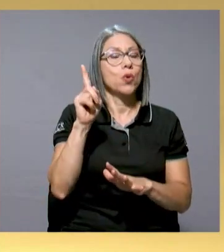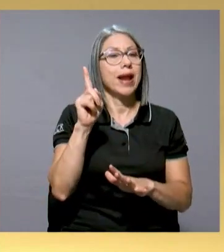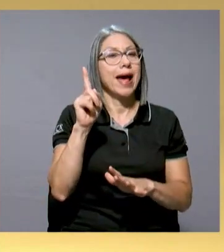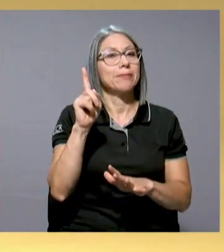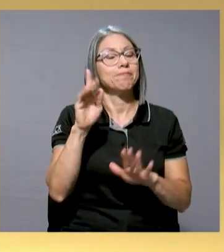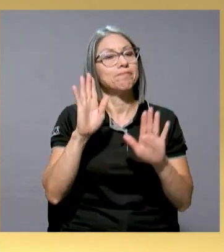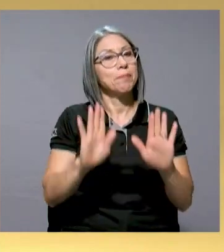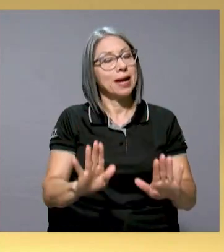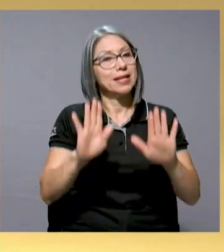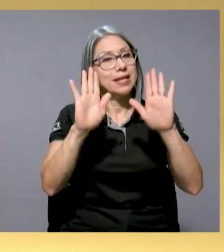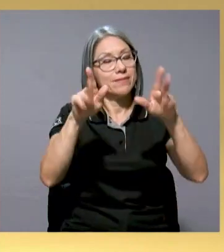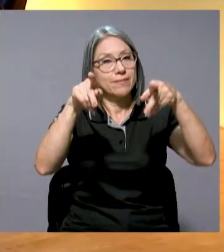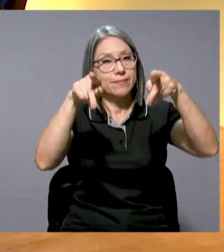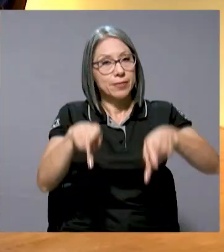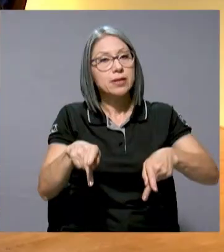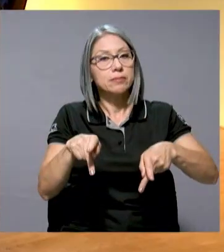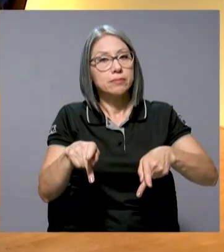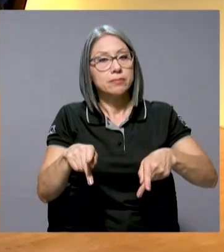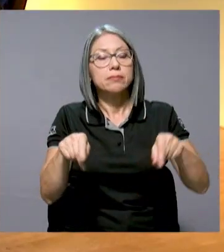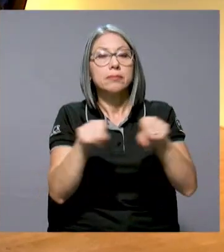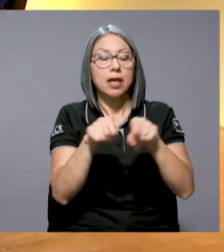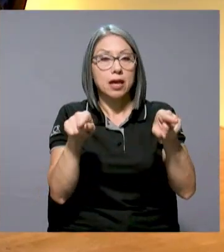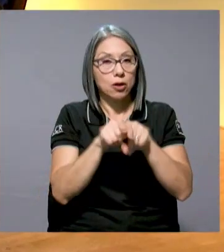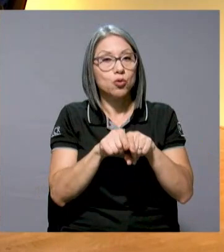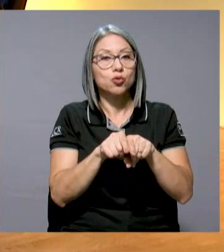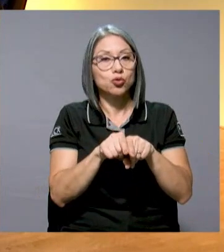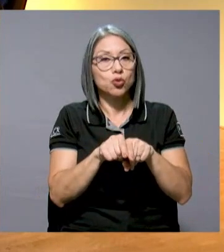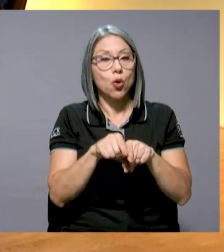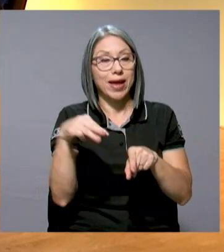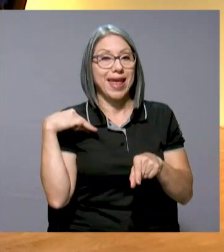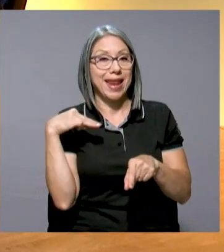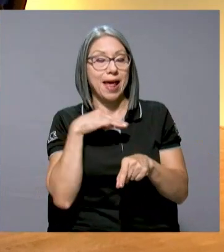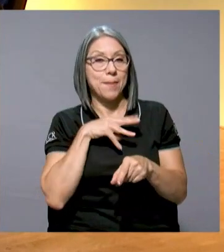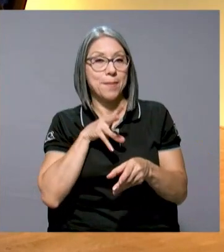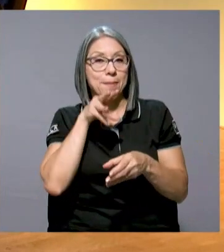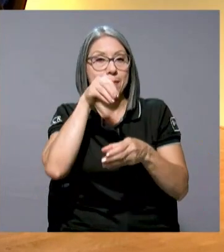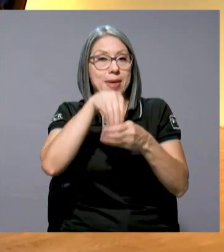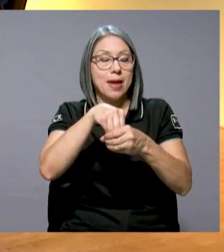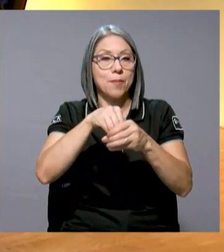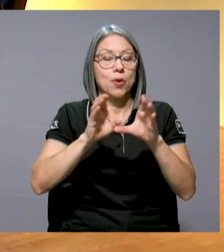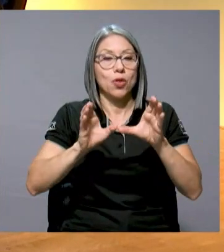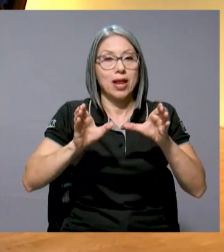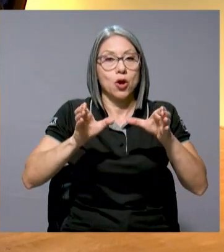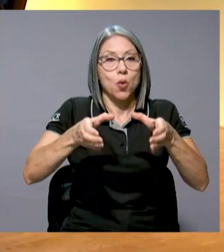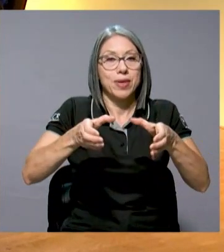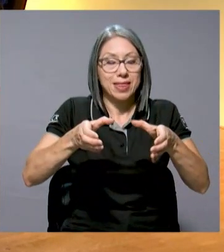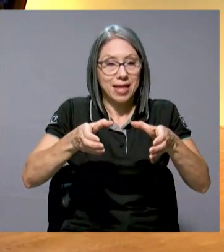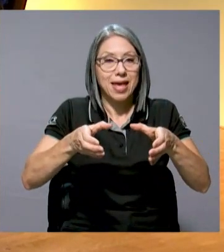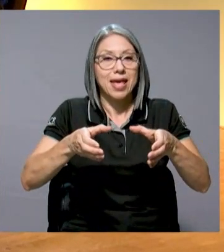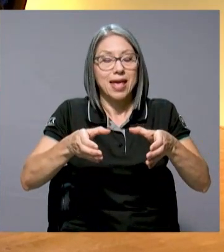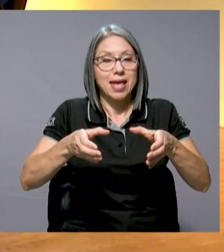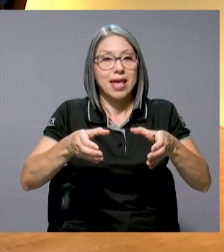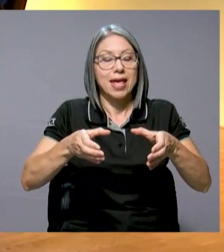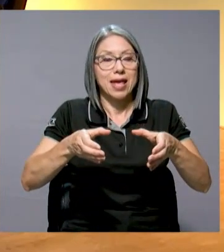magnífica persona que incluso era miembro del comité